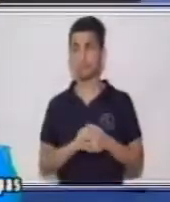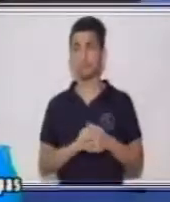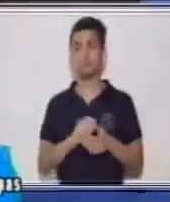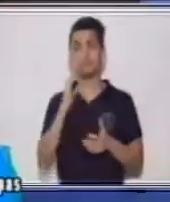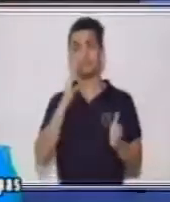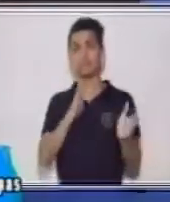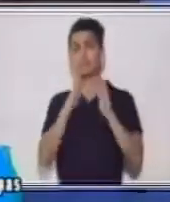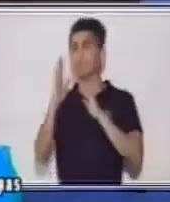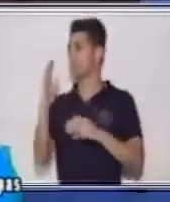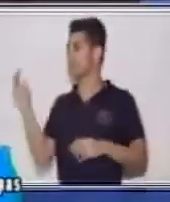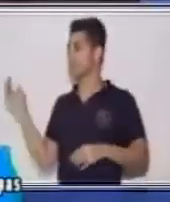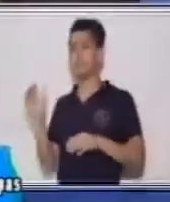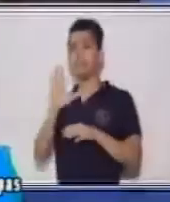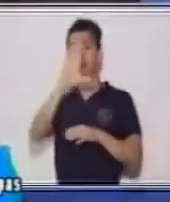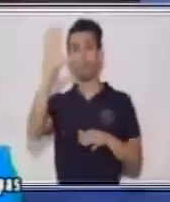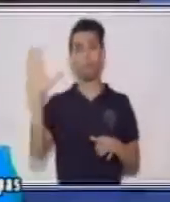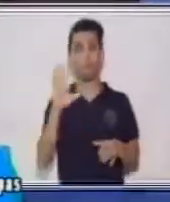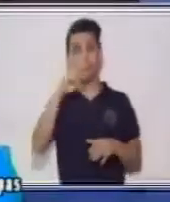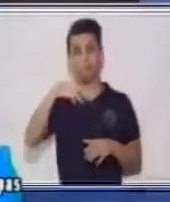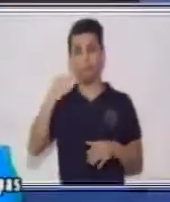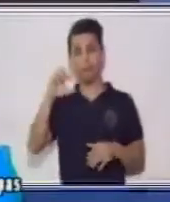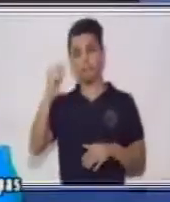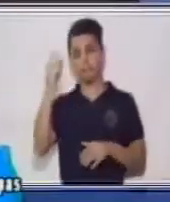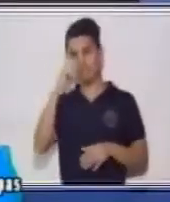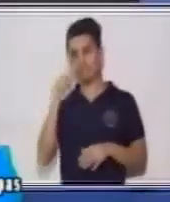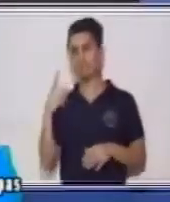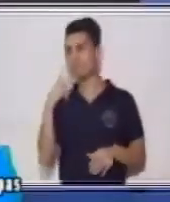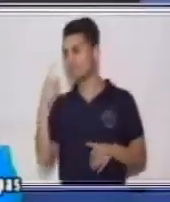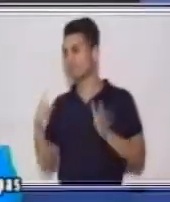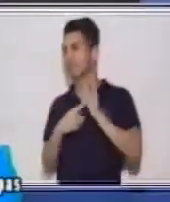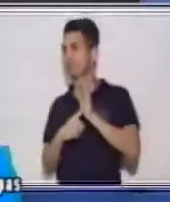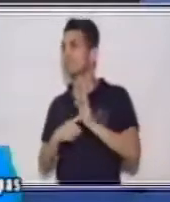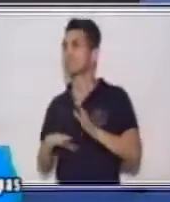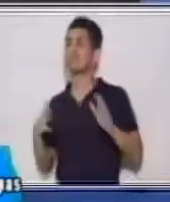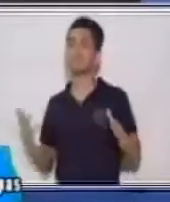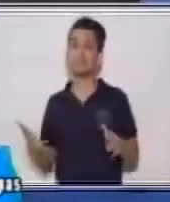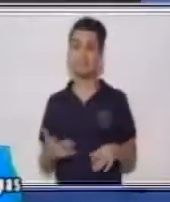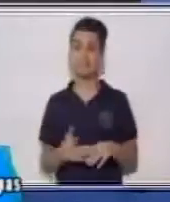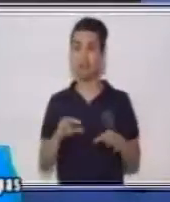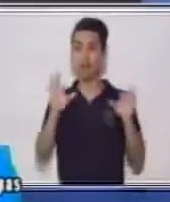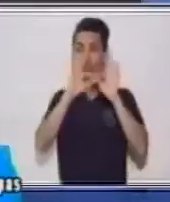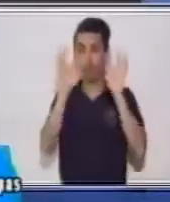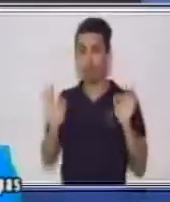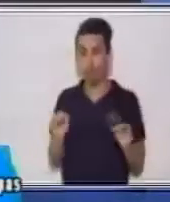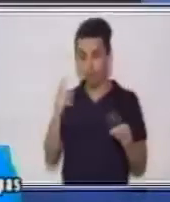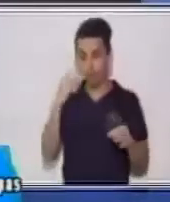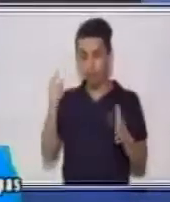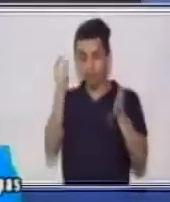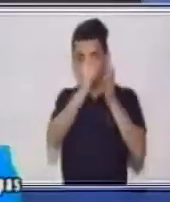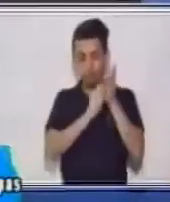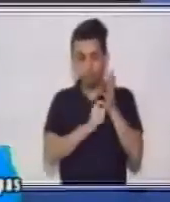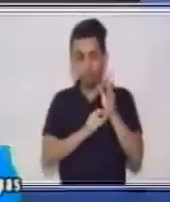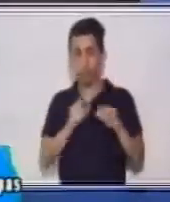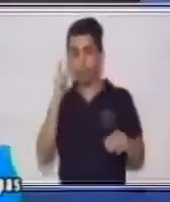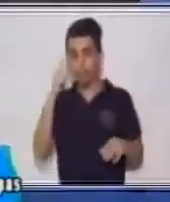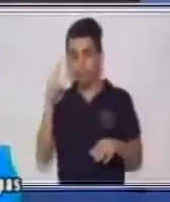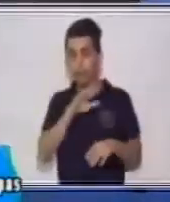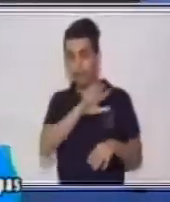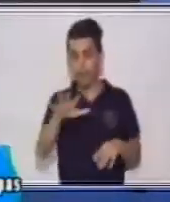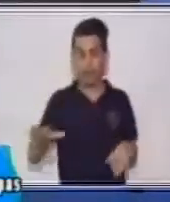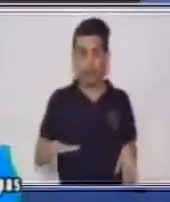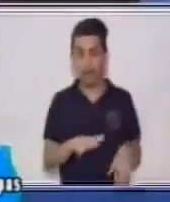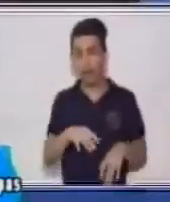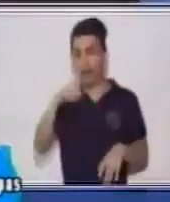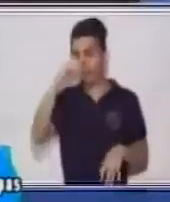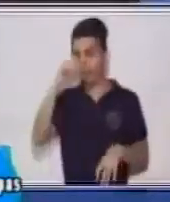dice que van a representar de forma gráfica y métrica el área territorial